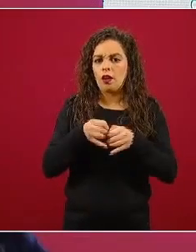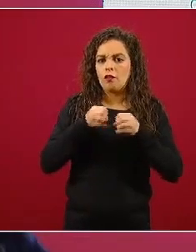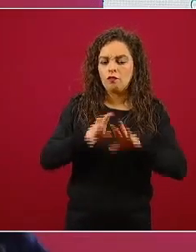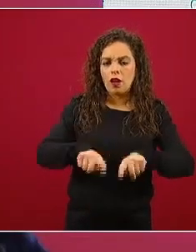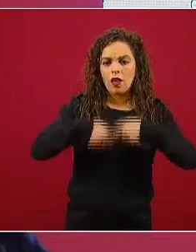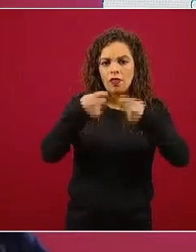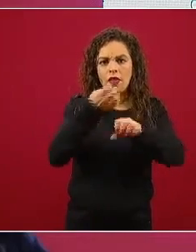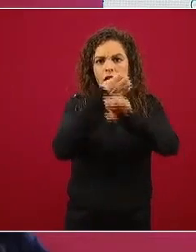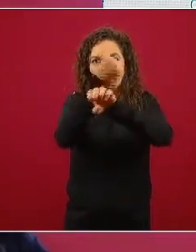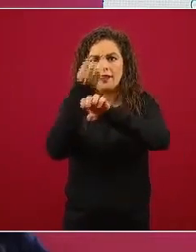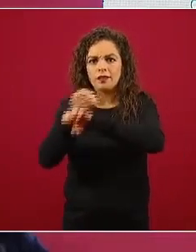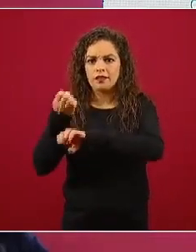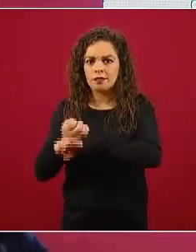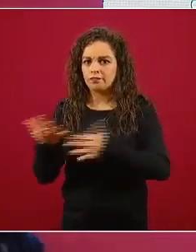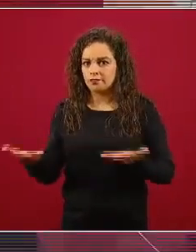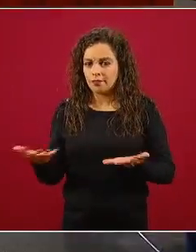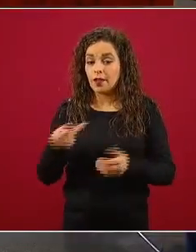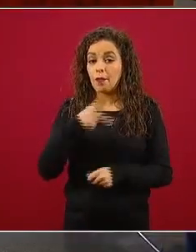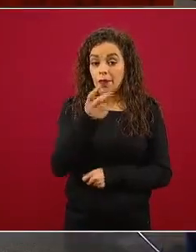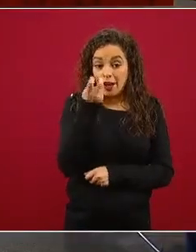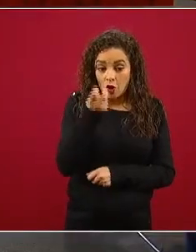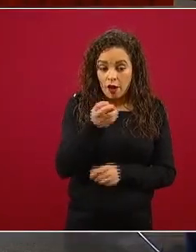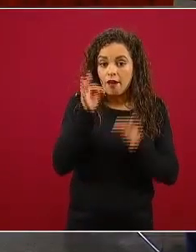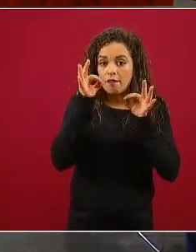ocurre y esta es la manera de procesarlo.